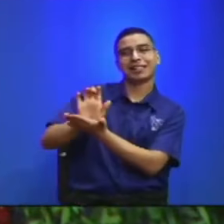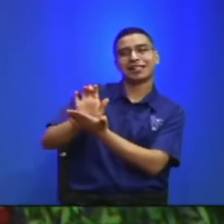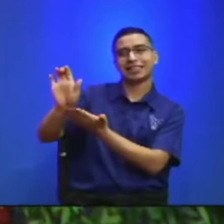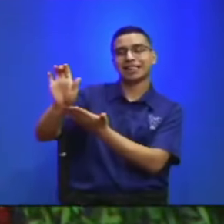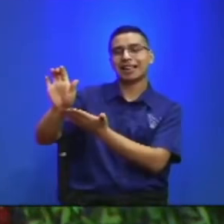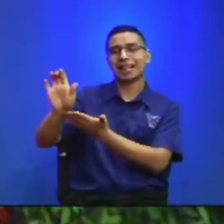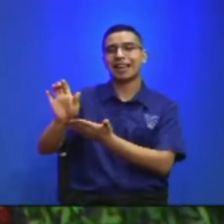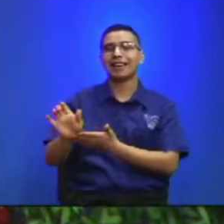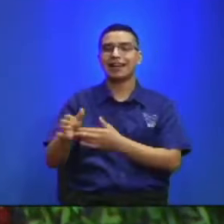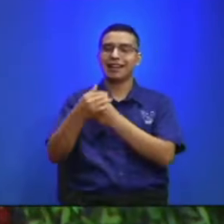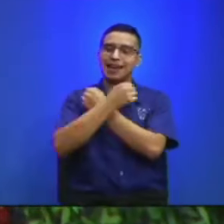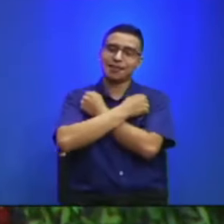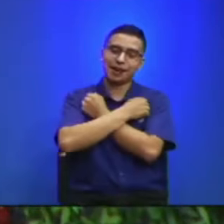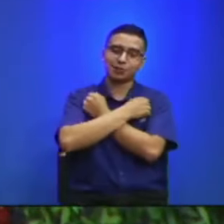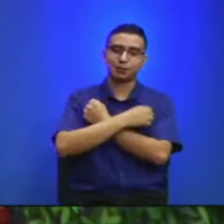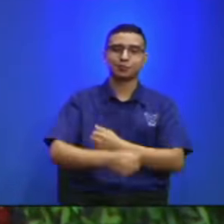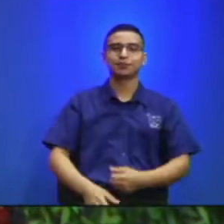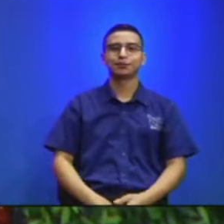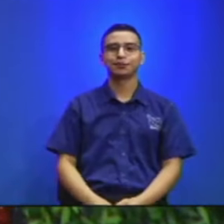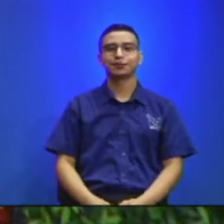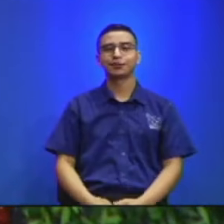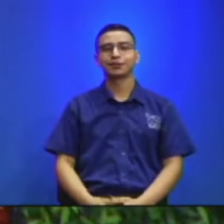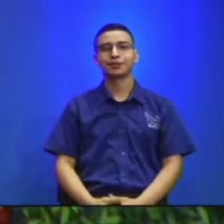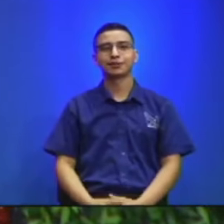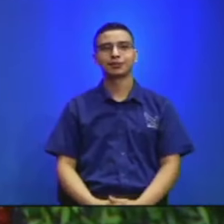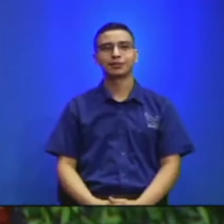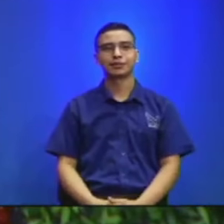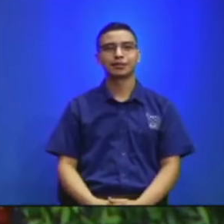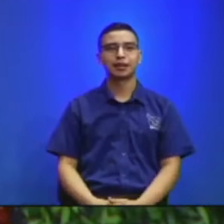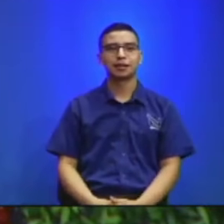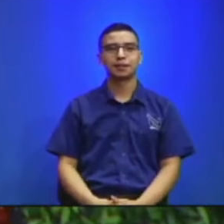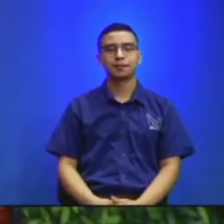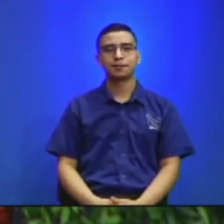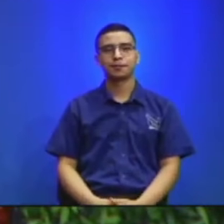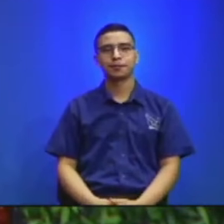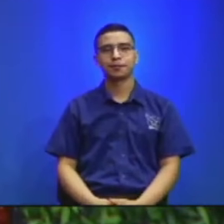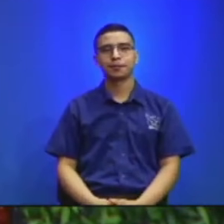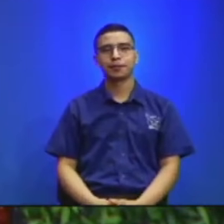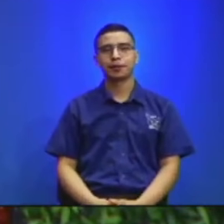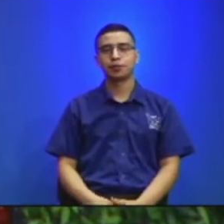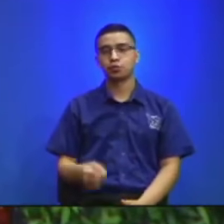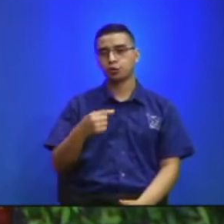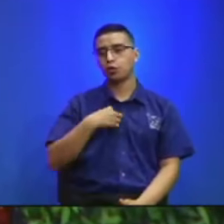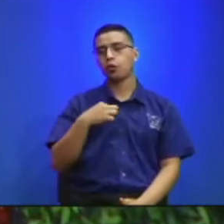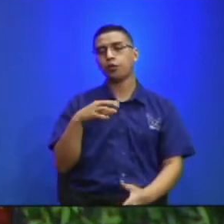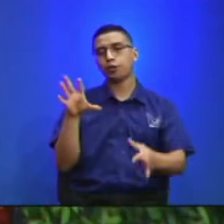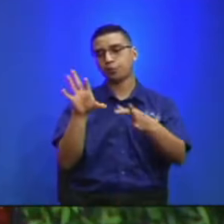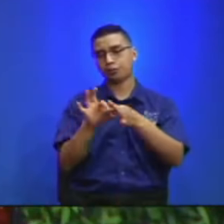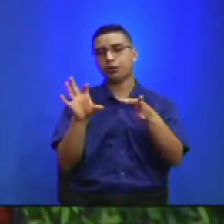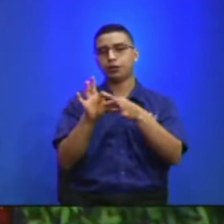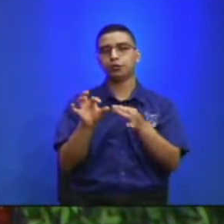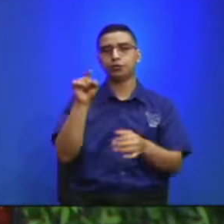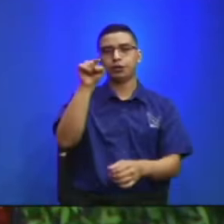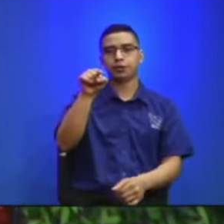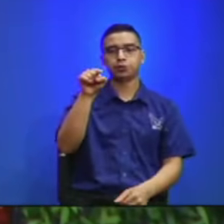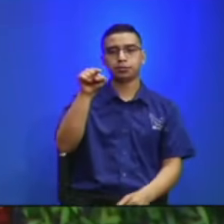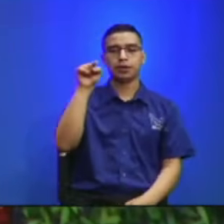decía con la biblia todos se sujetan pero porque le estoy contando esto porque es una delicia